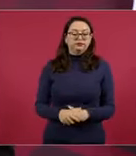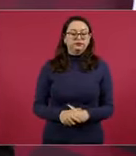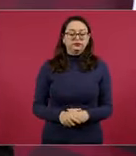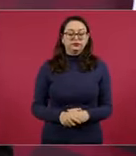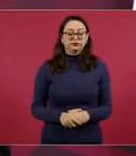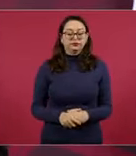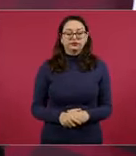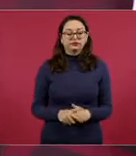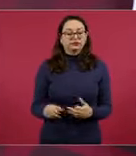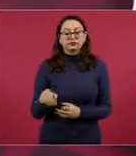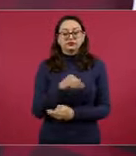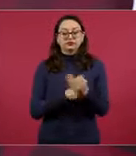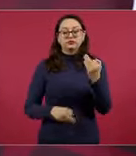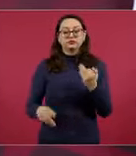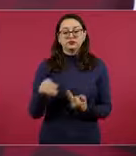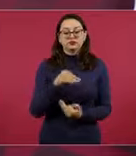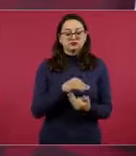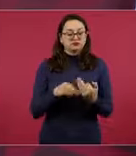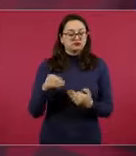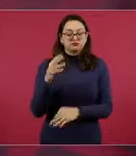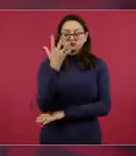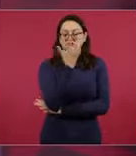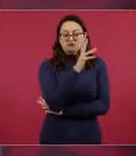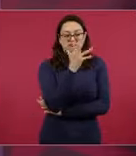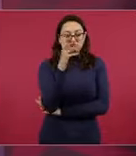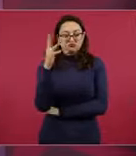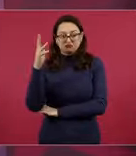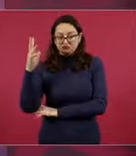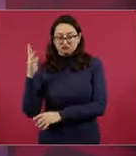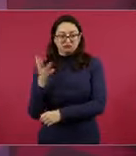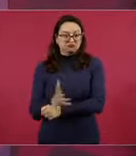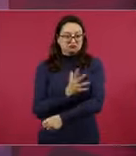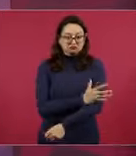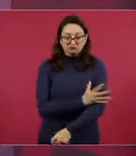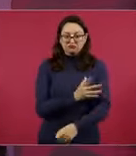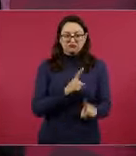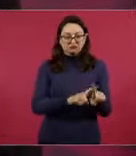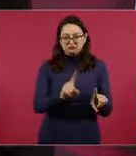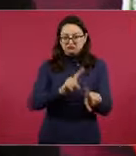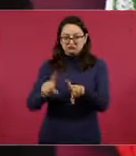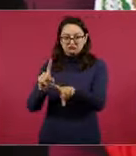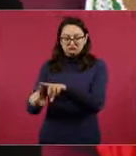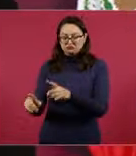De todo, árboles maderables, tengo caoba, tengo cedro,